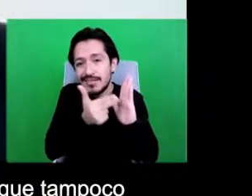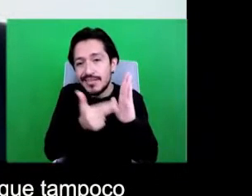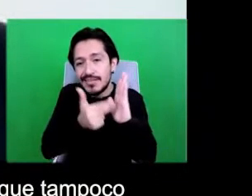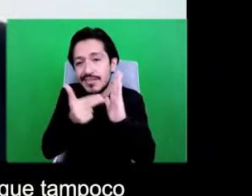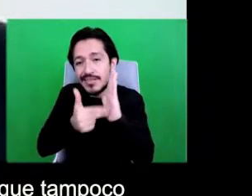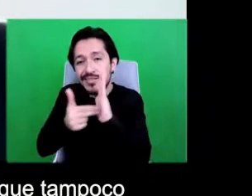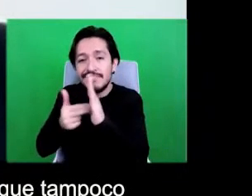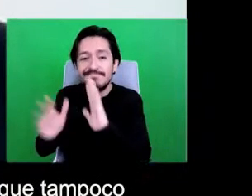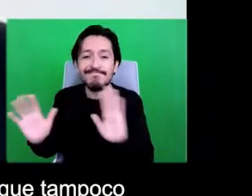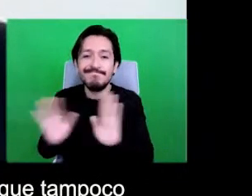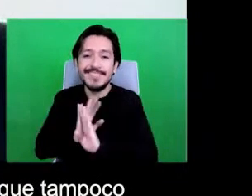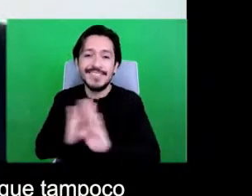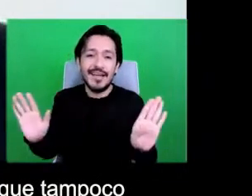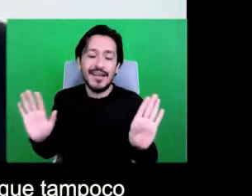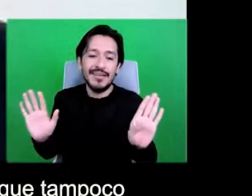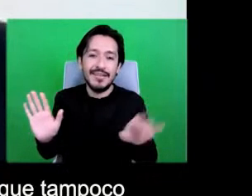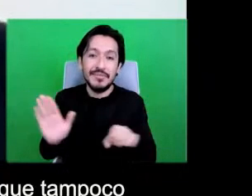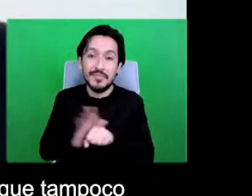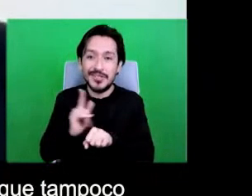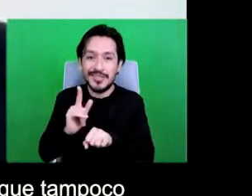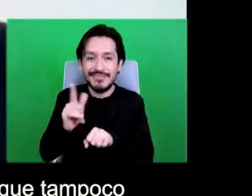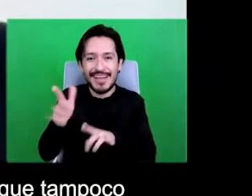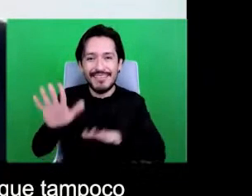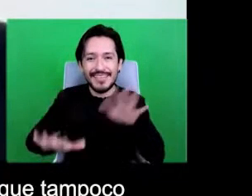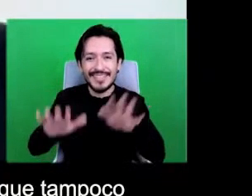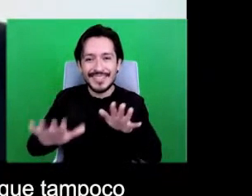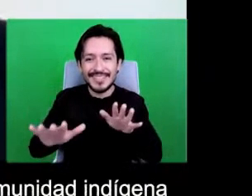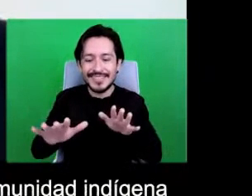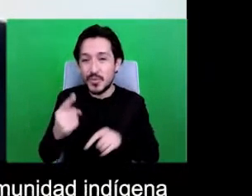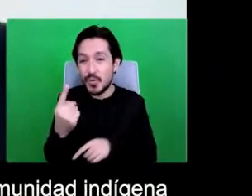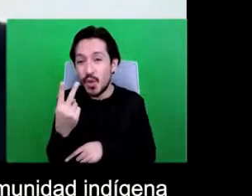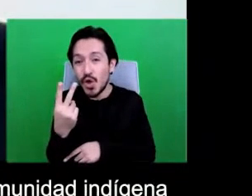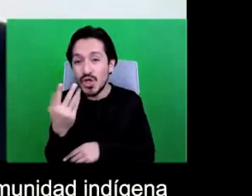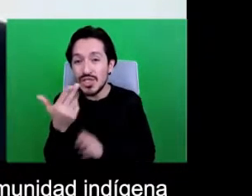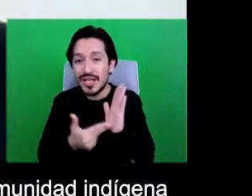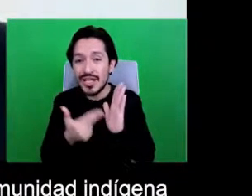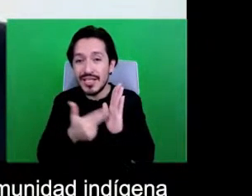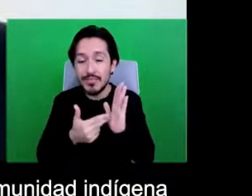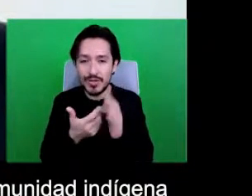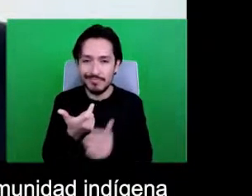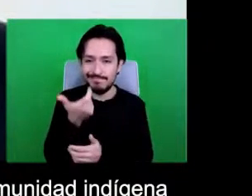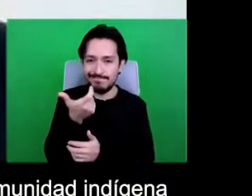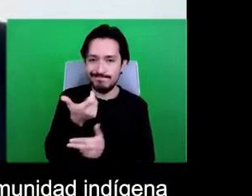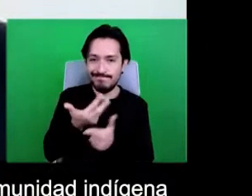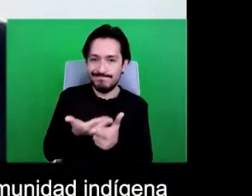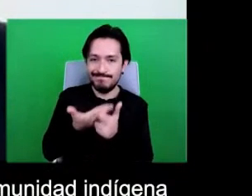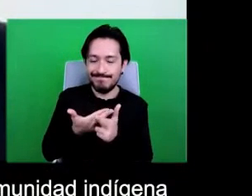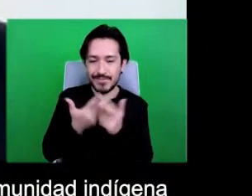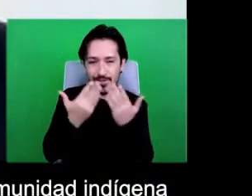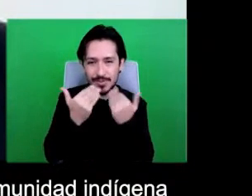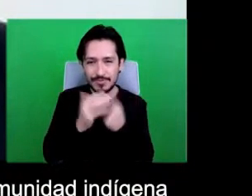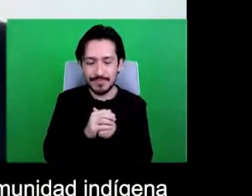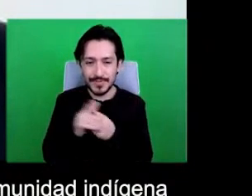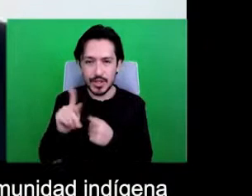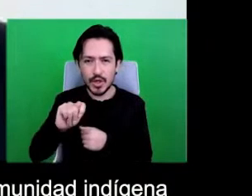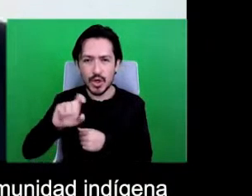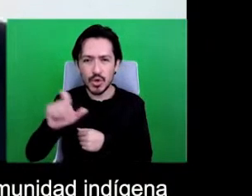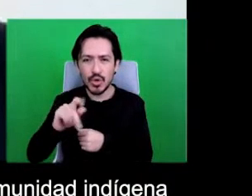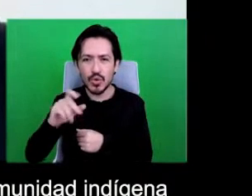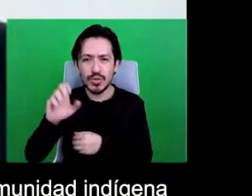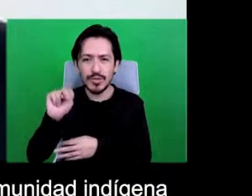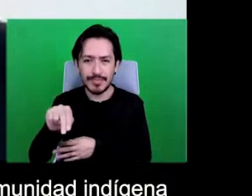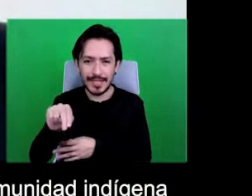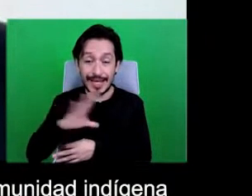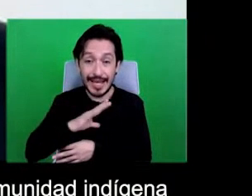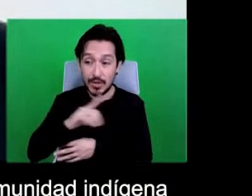talleres porque tampoco el presupuesto es tan grande. El municipio de Tuxpan tiene la confluencia de una comunidad indígena viva, que es la comunidad